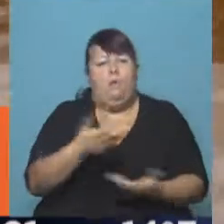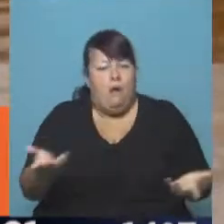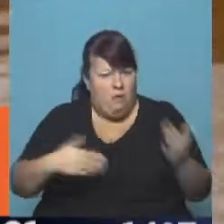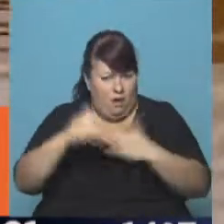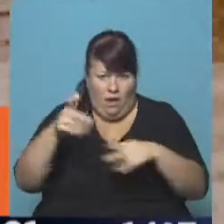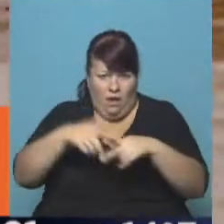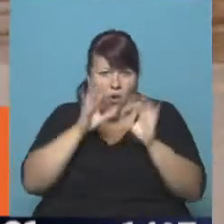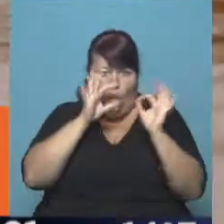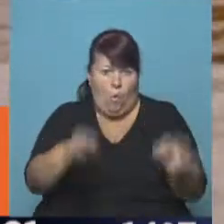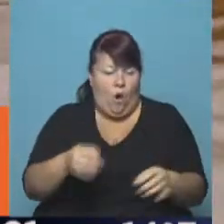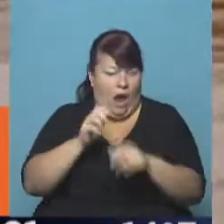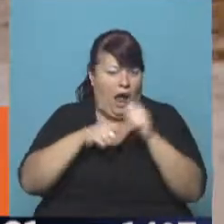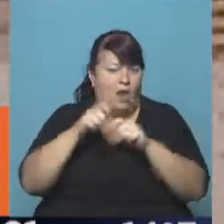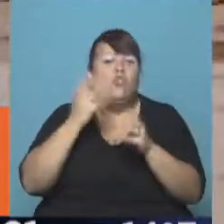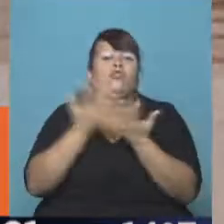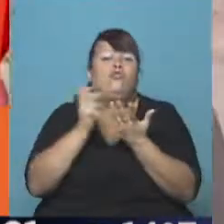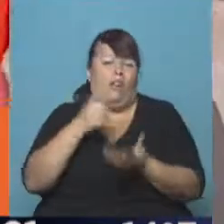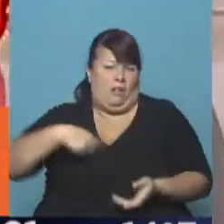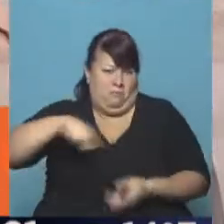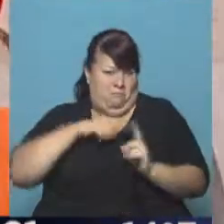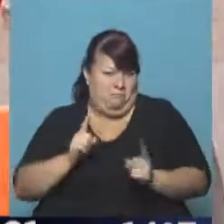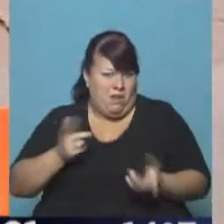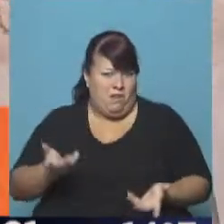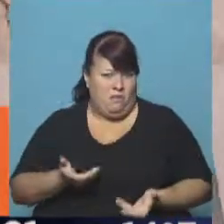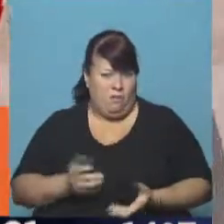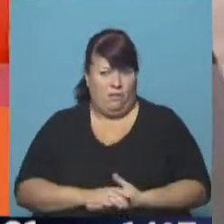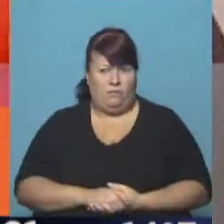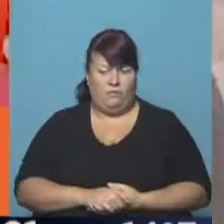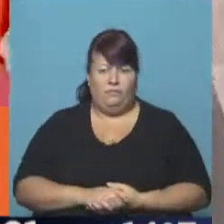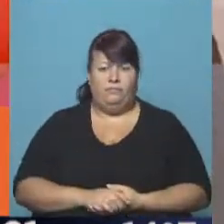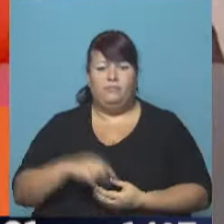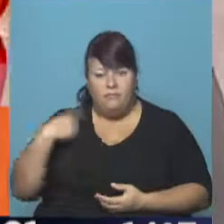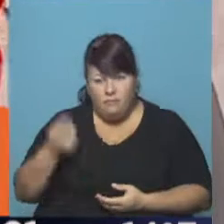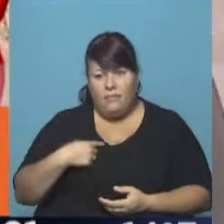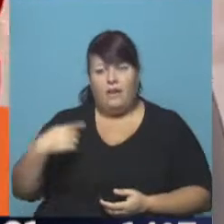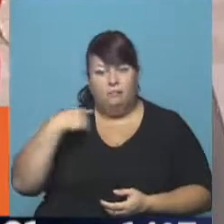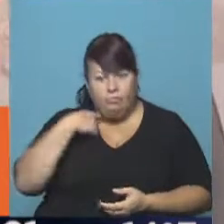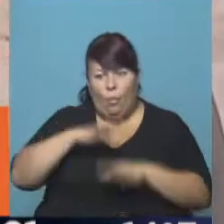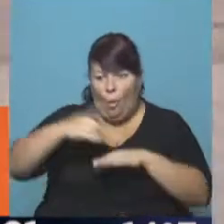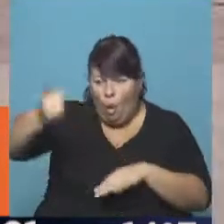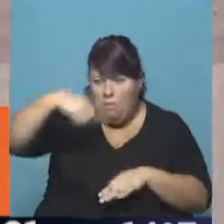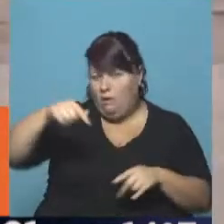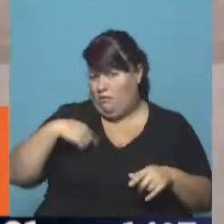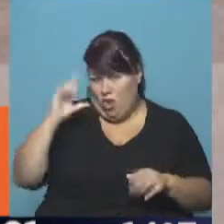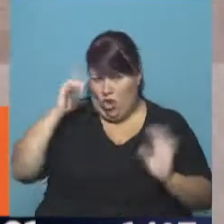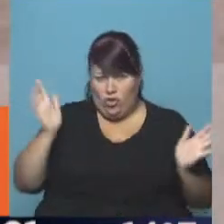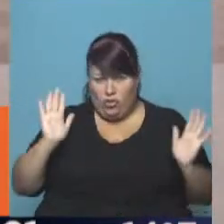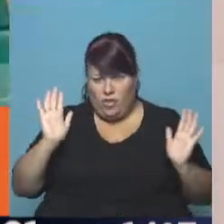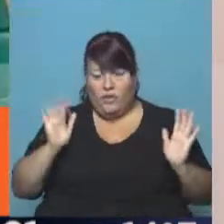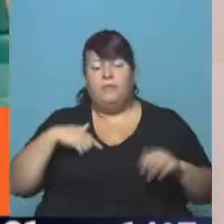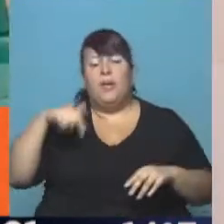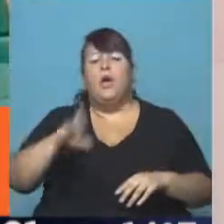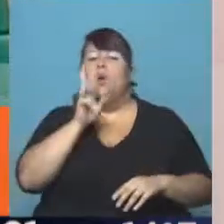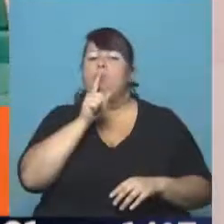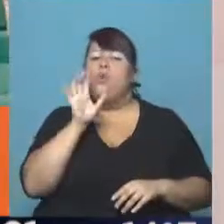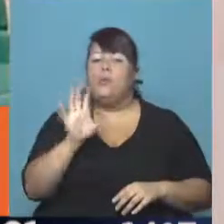las obras acá el pueblo no llega ni los que más sufrimos somos los vecinos que estamos pagando el pato y que no tenemos nada que ver estamos ubicados en